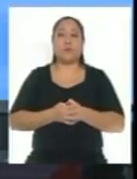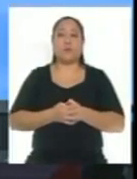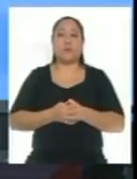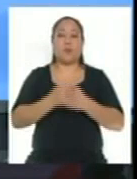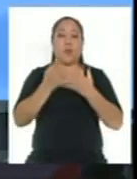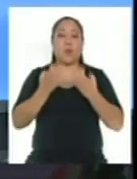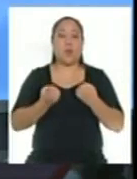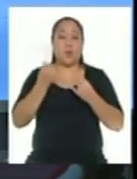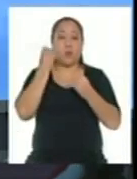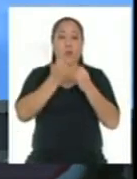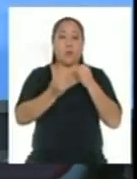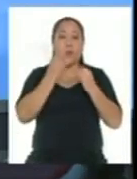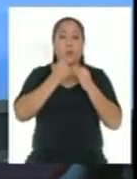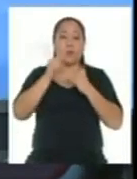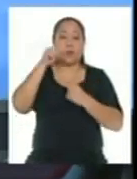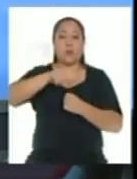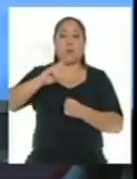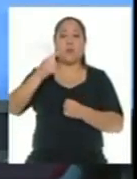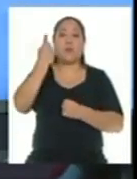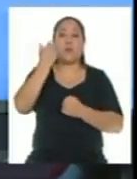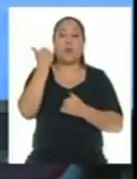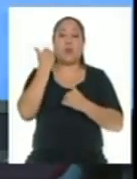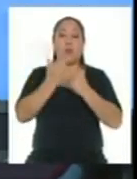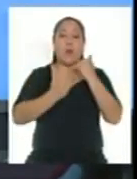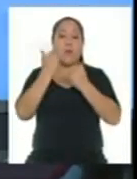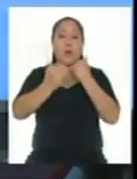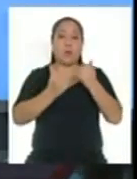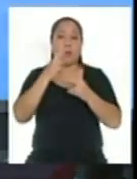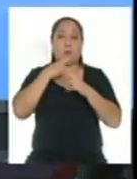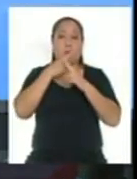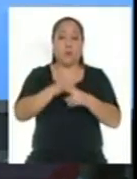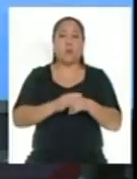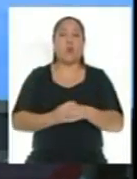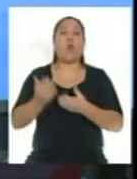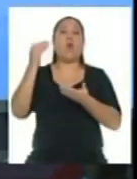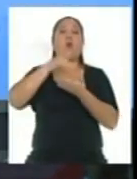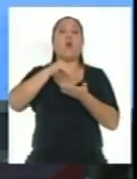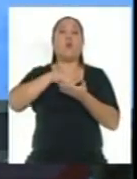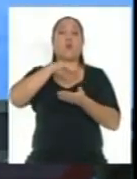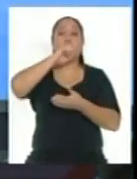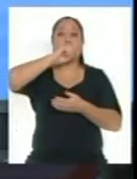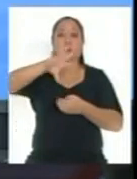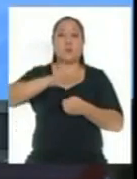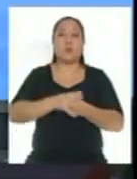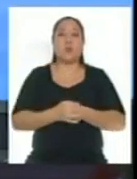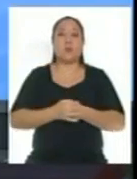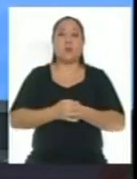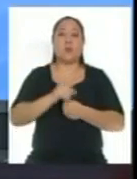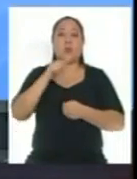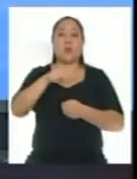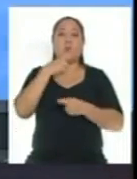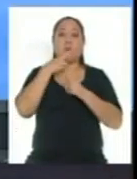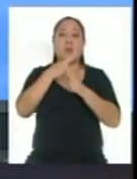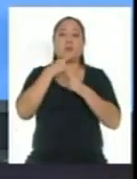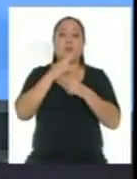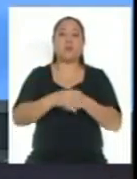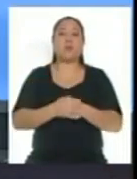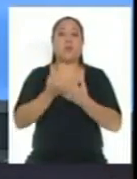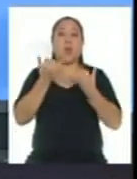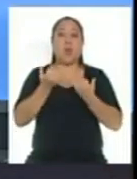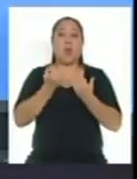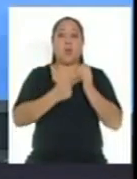Quiero cerrar esta primer avance de resultados reiterando que los resultados que